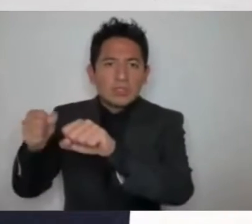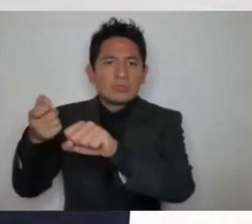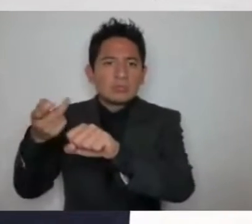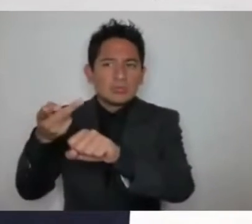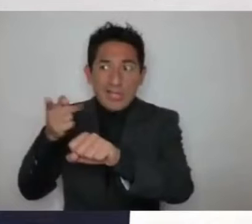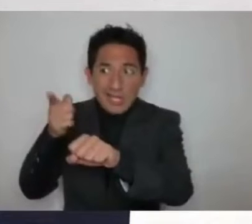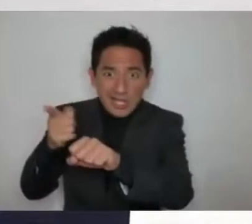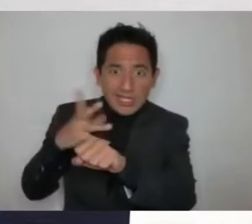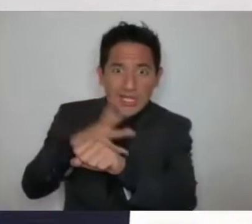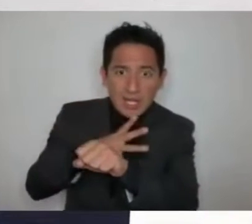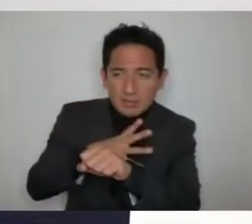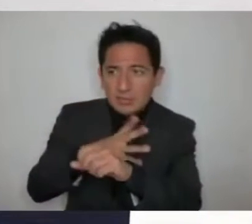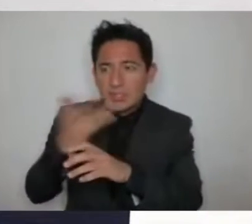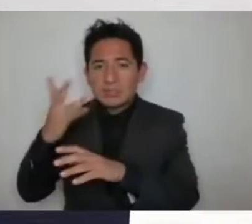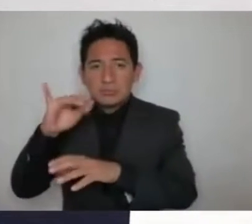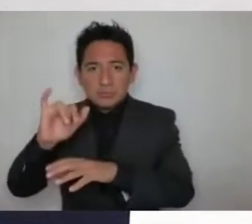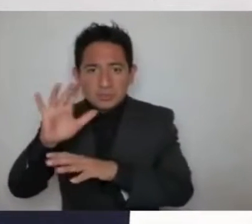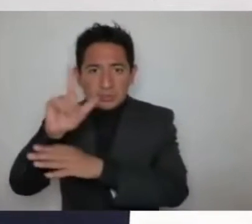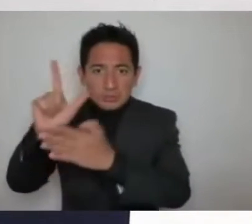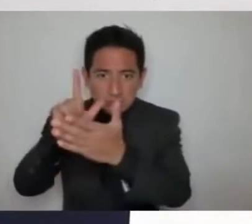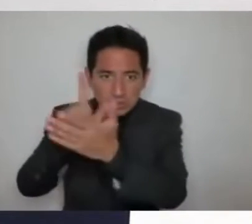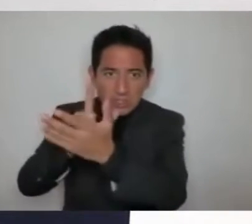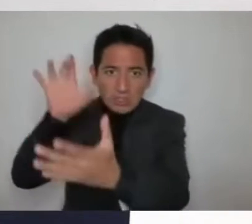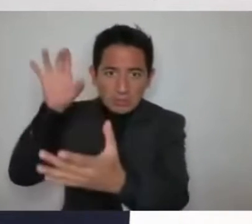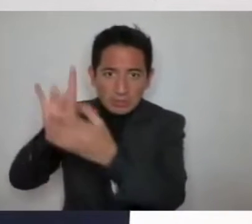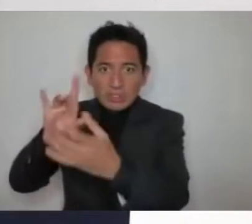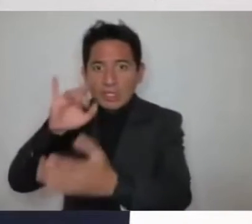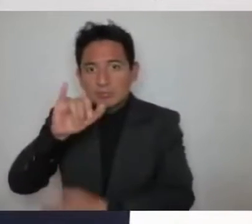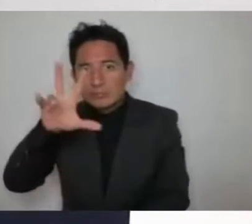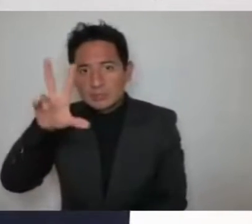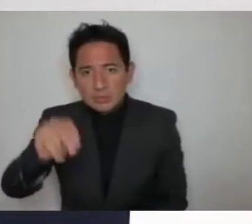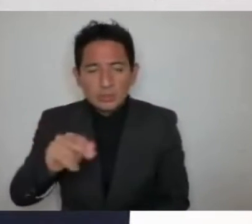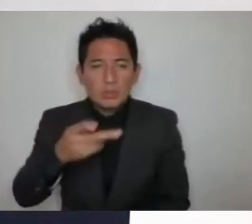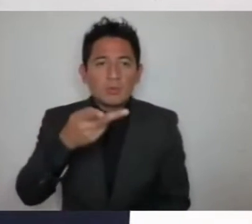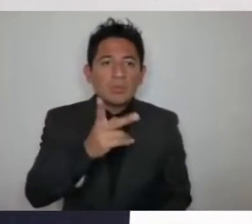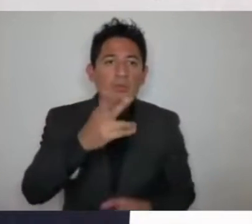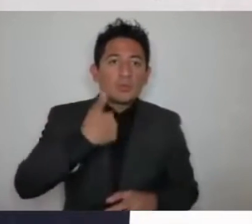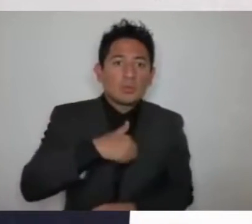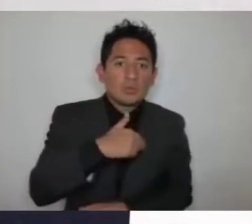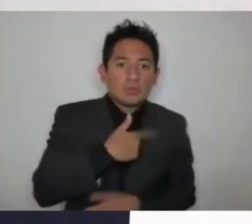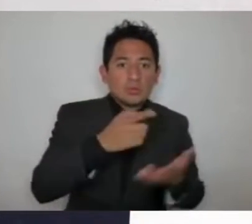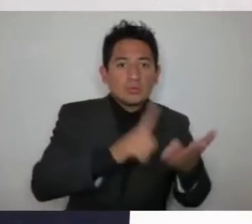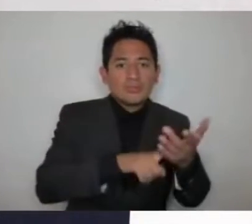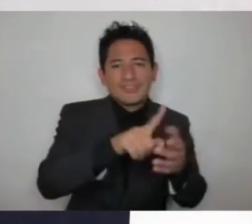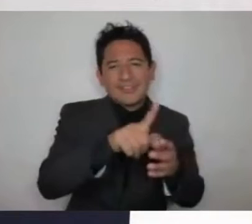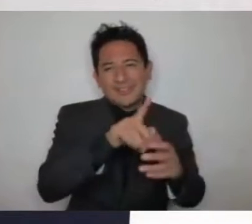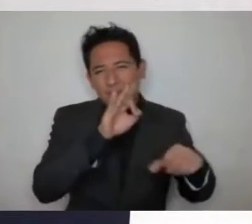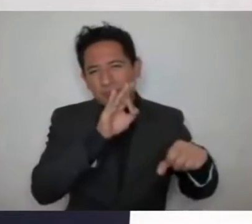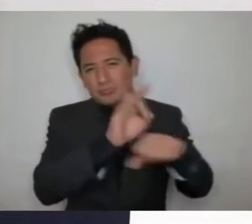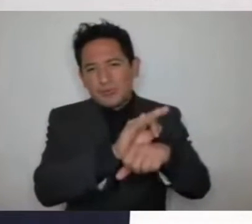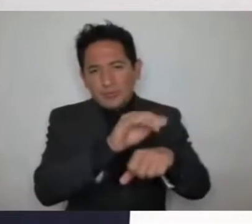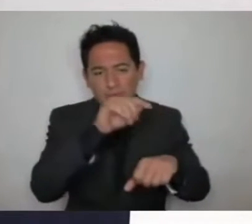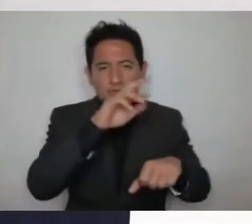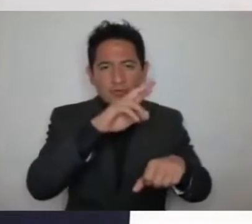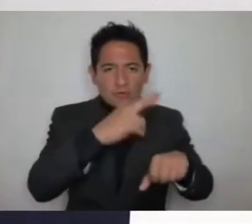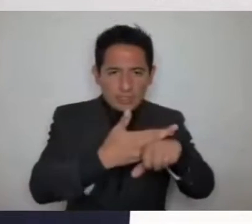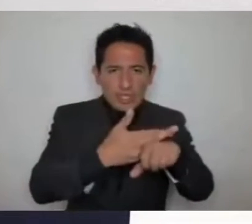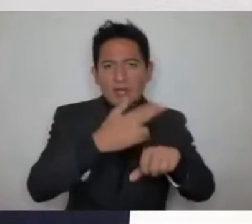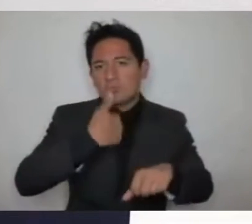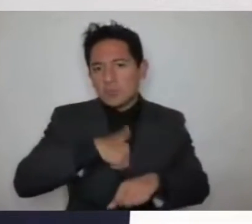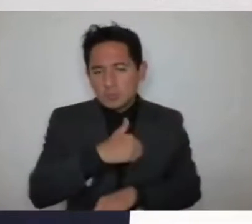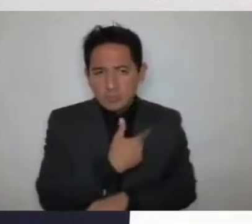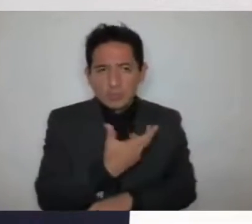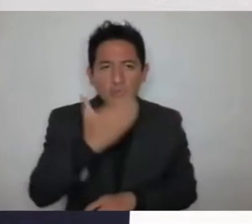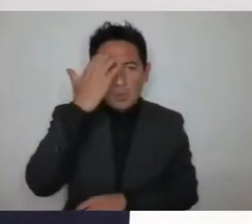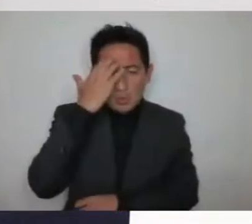de eso eh sobre todo cuando acá en la defensoría saben eh todas y todos ustedes que la mayoría de los casos sí siguen